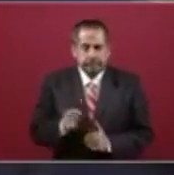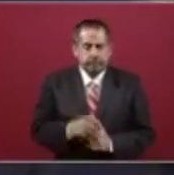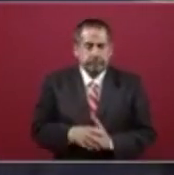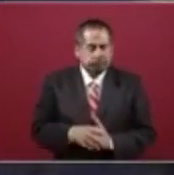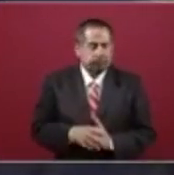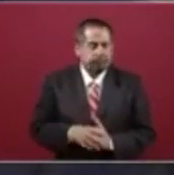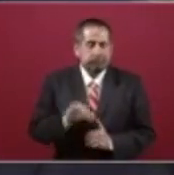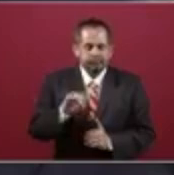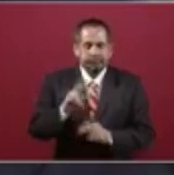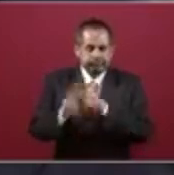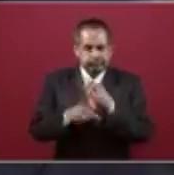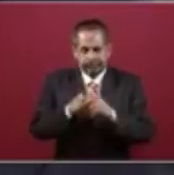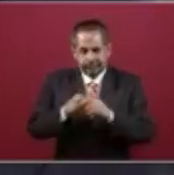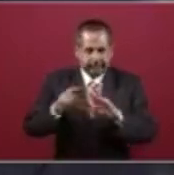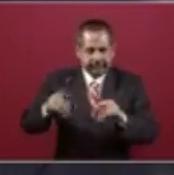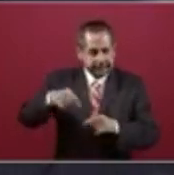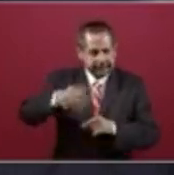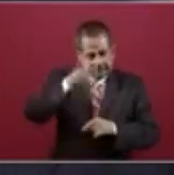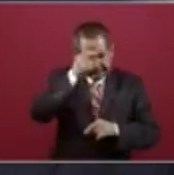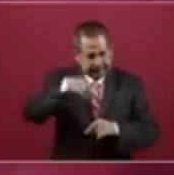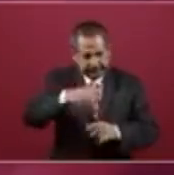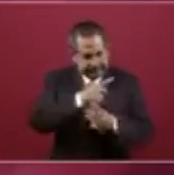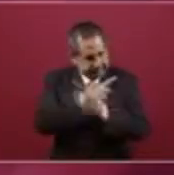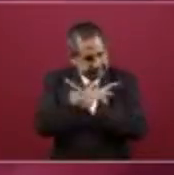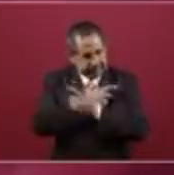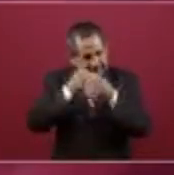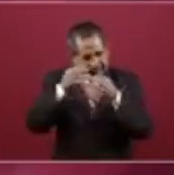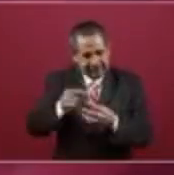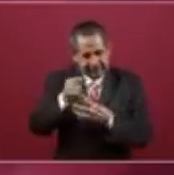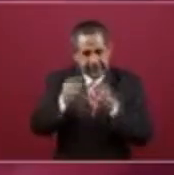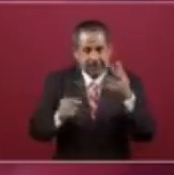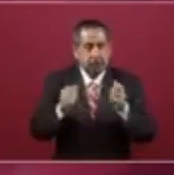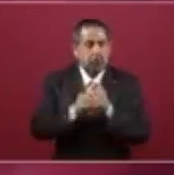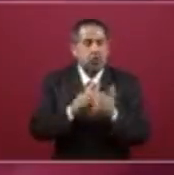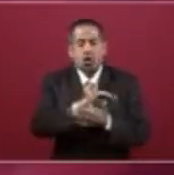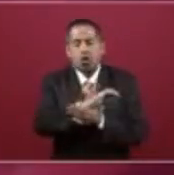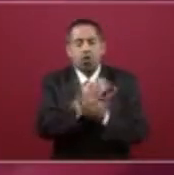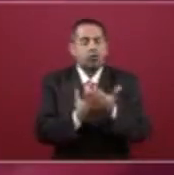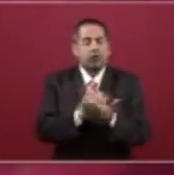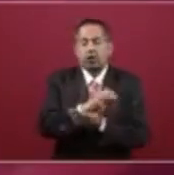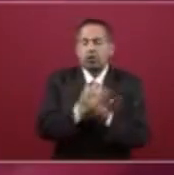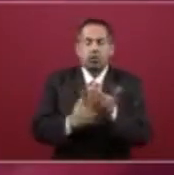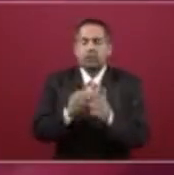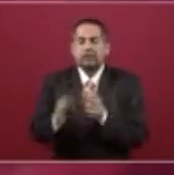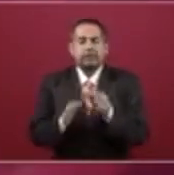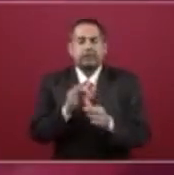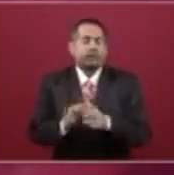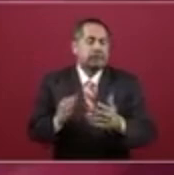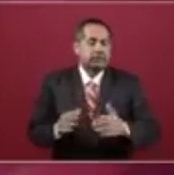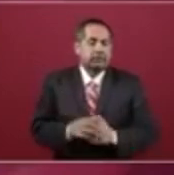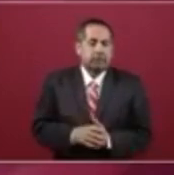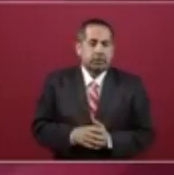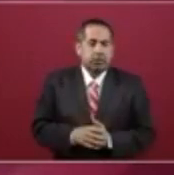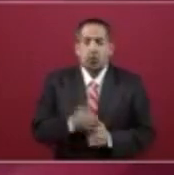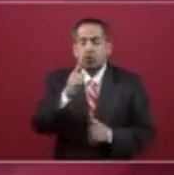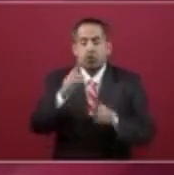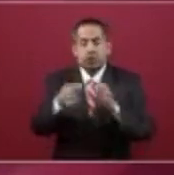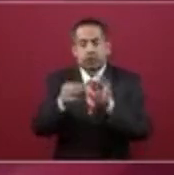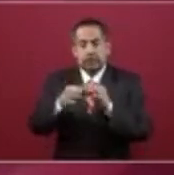vamos a moralizar también todo lo relacionado con la contratación. Nada más agrego algo,